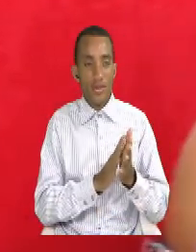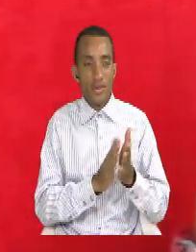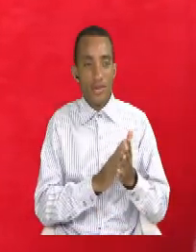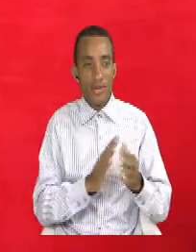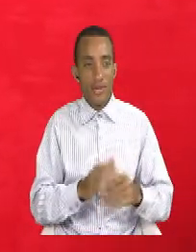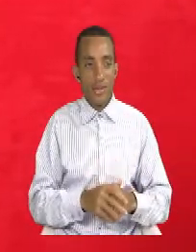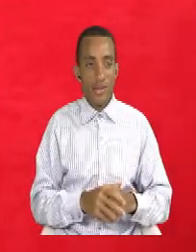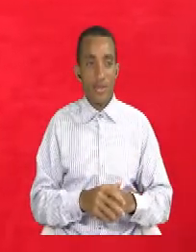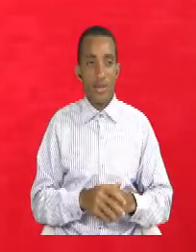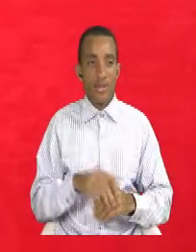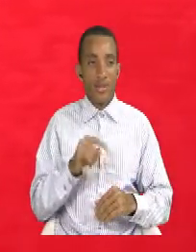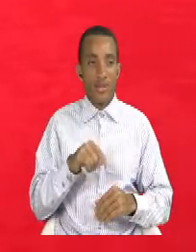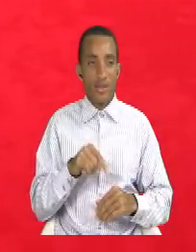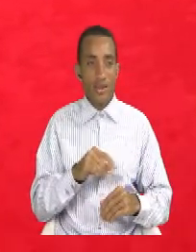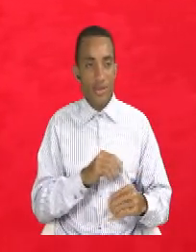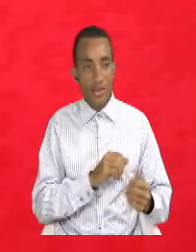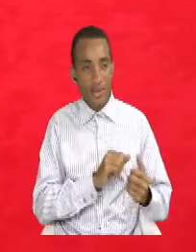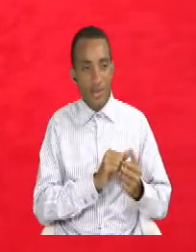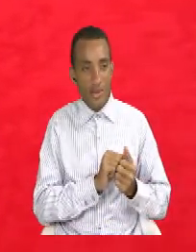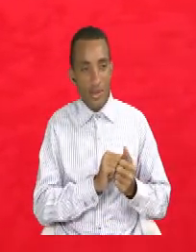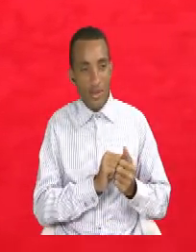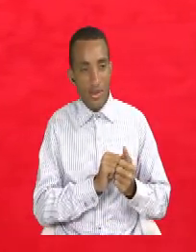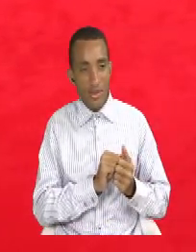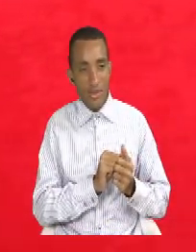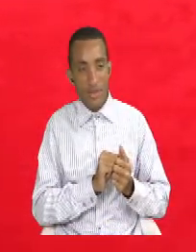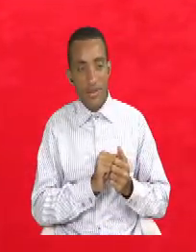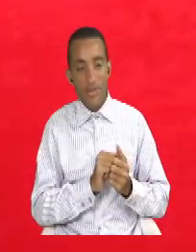conmigo, aquí conmigo,